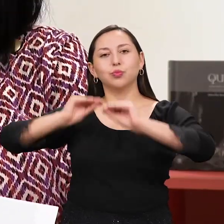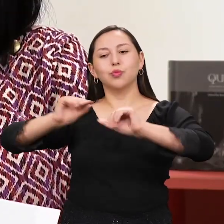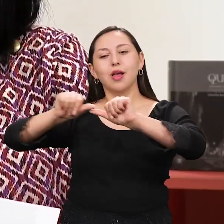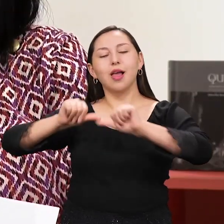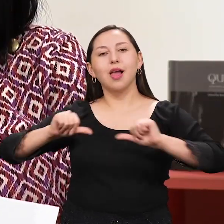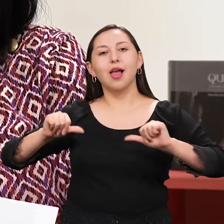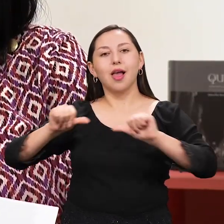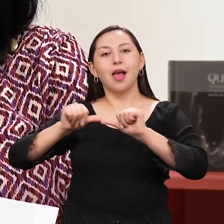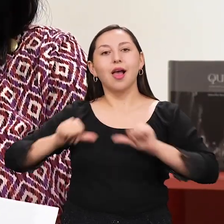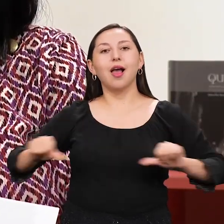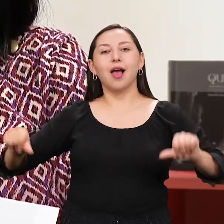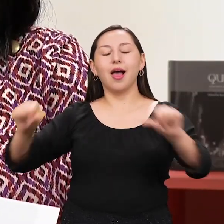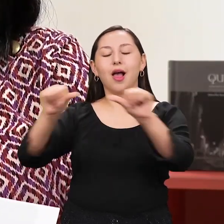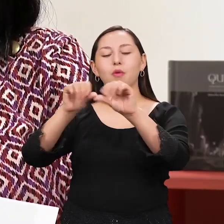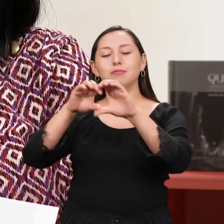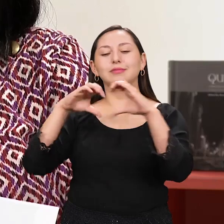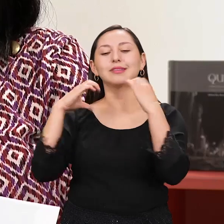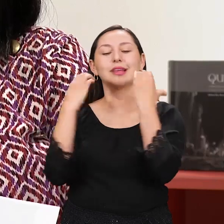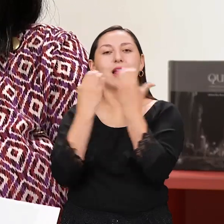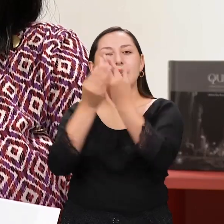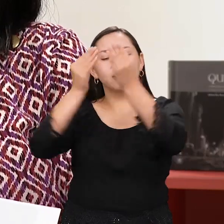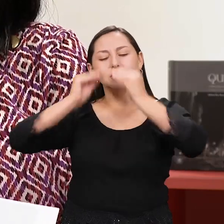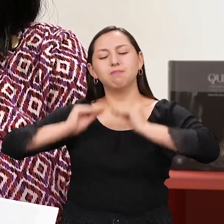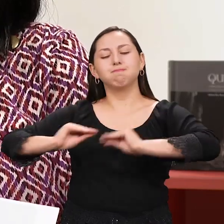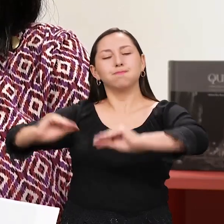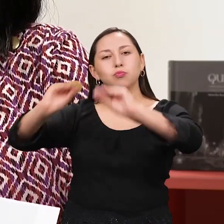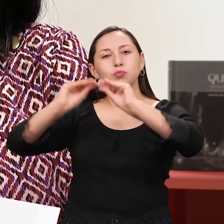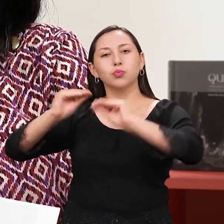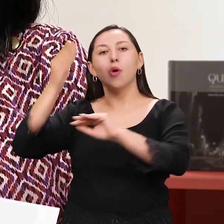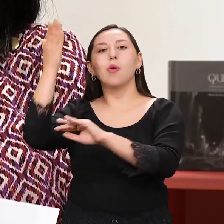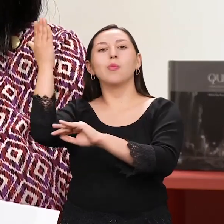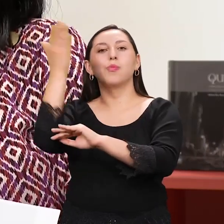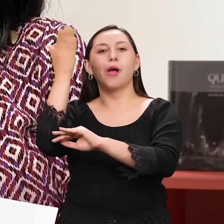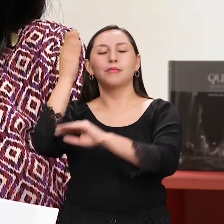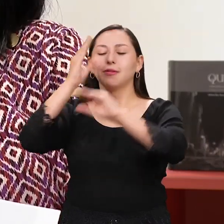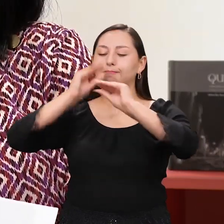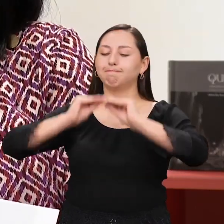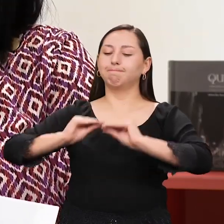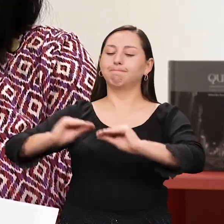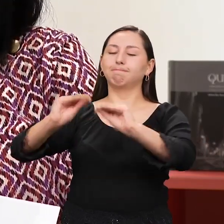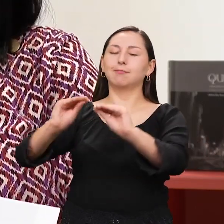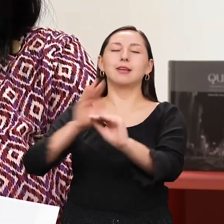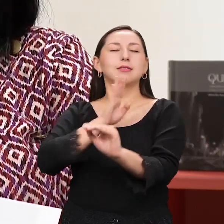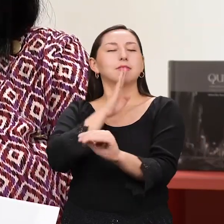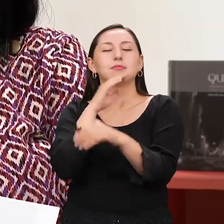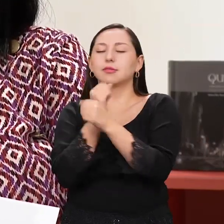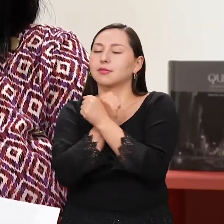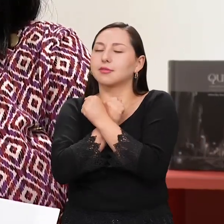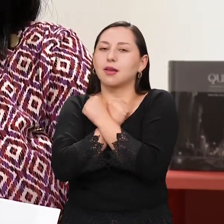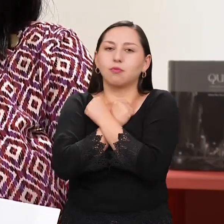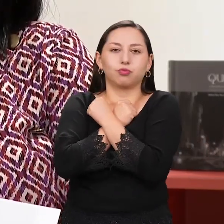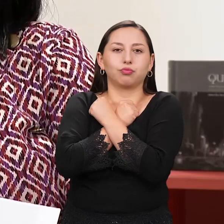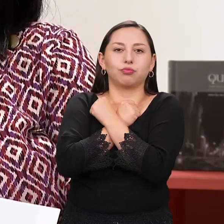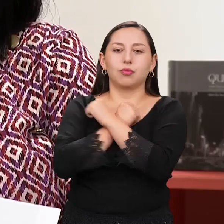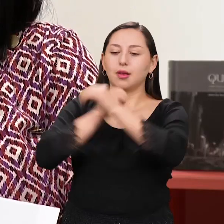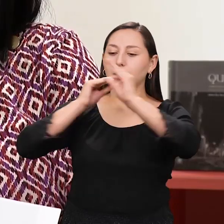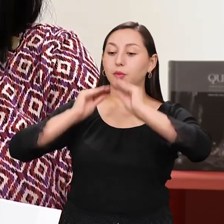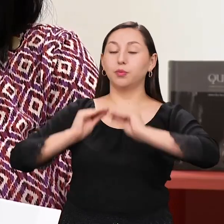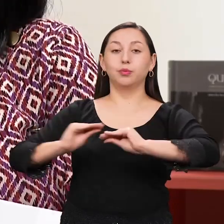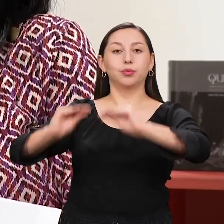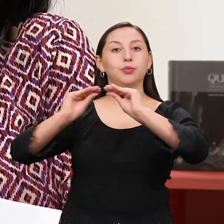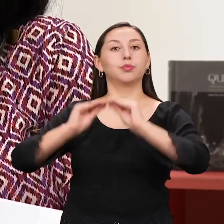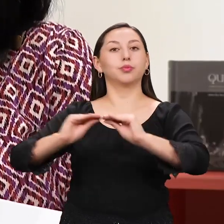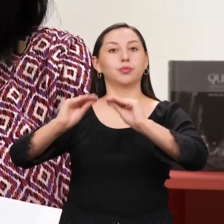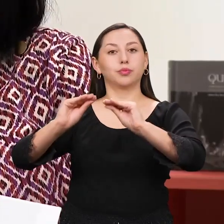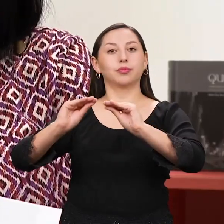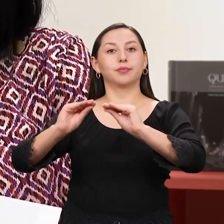paro al frente de mis estudiantes, procuro enseñarles con toda esa pasión que tengo. Por supuesto que hay límites,